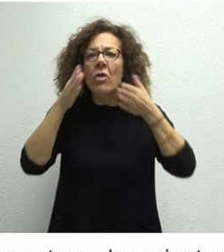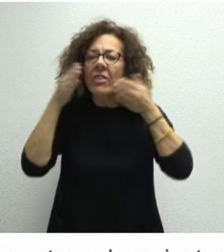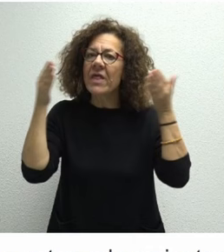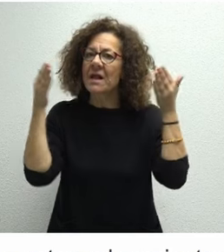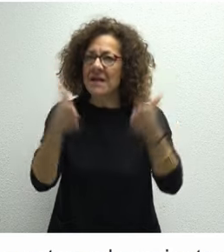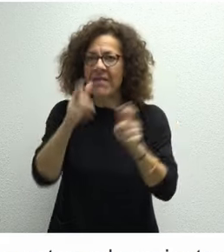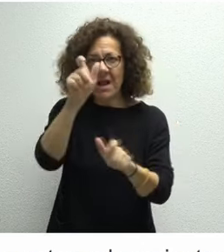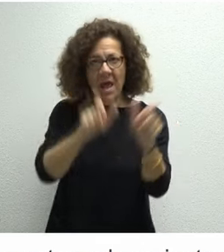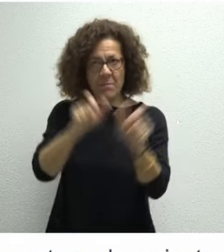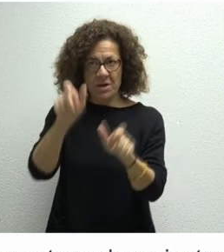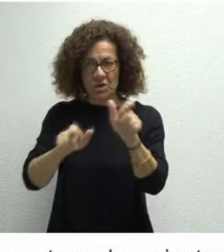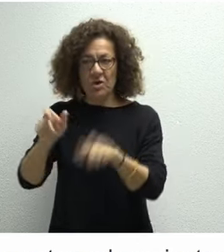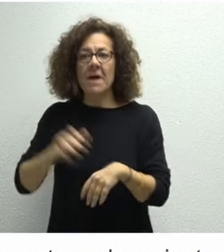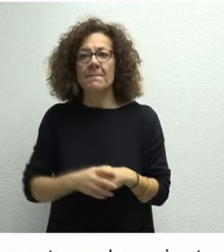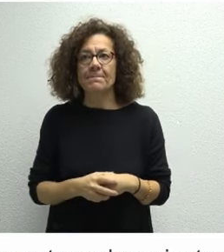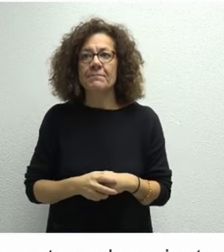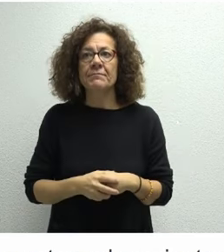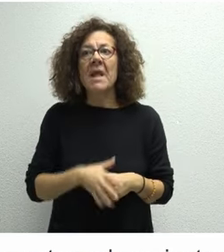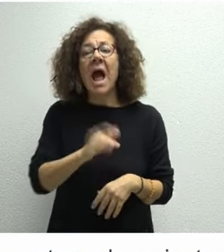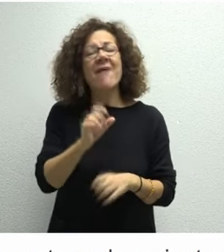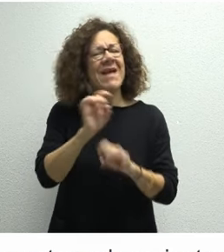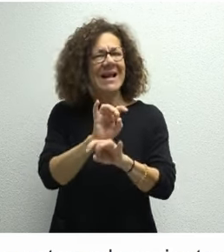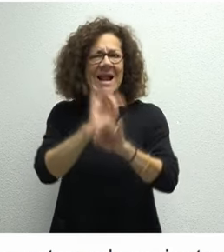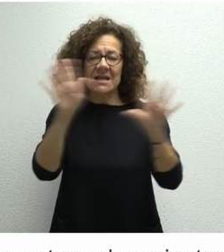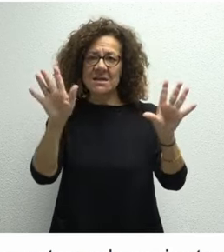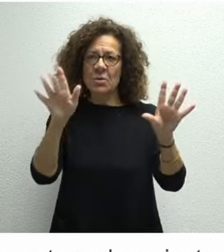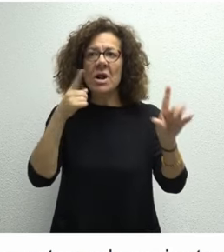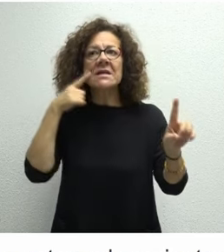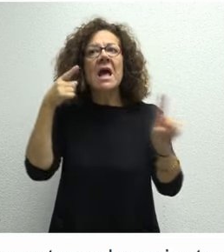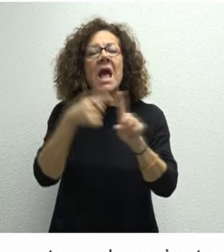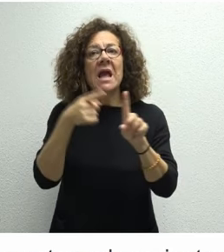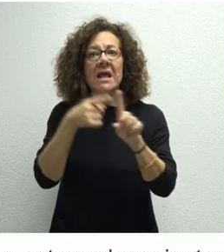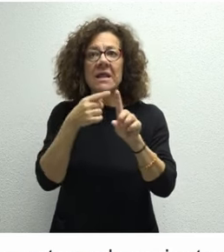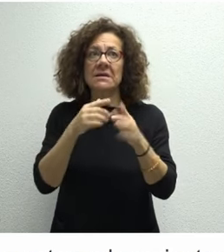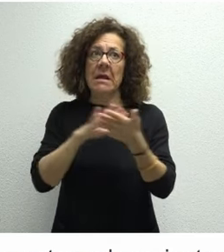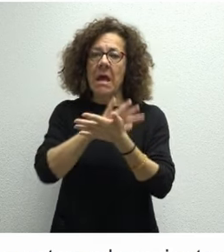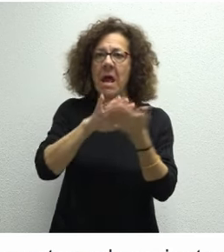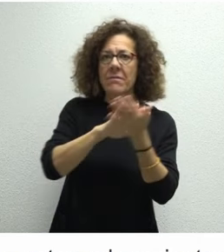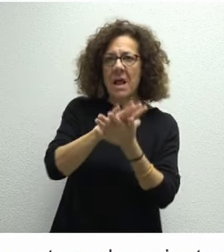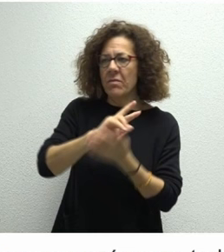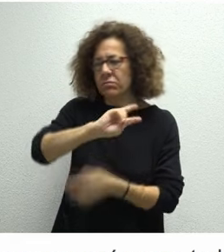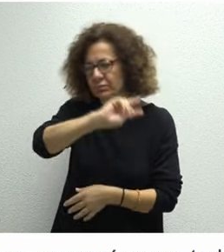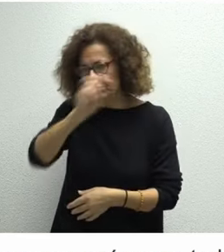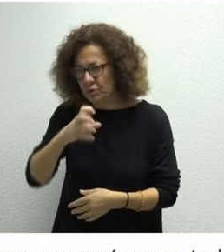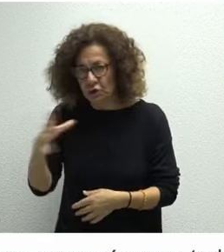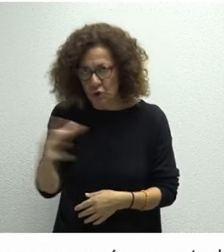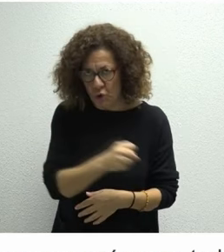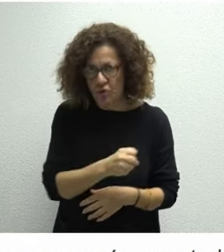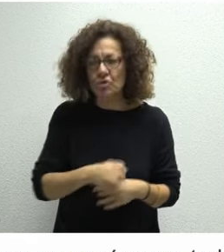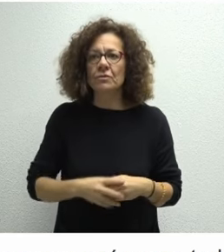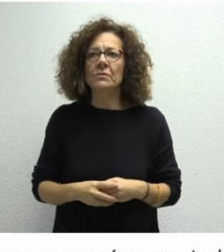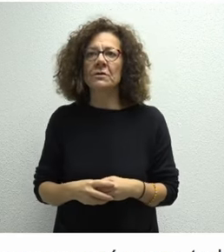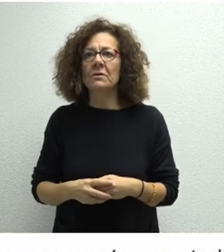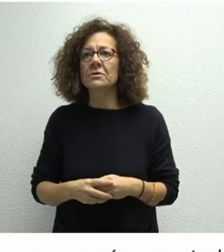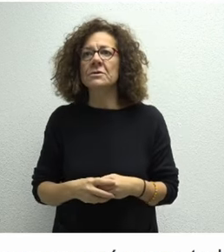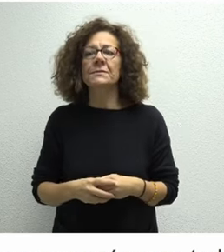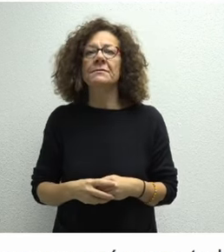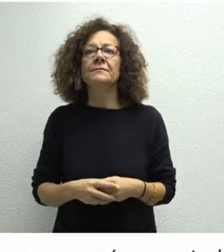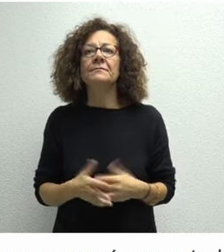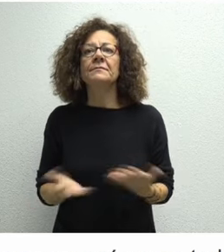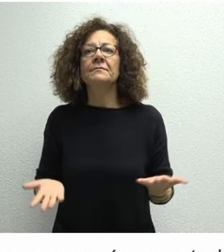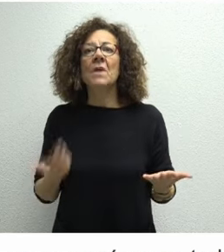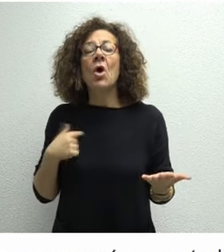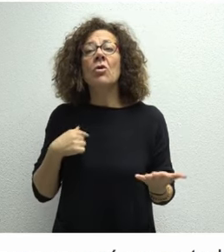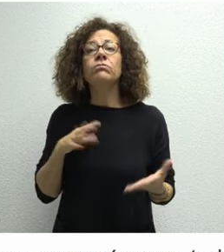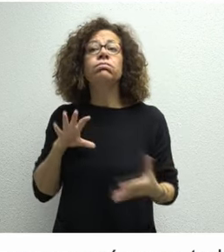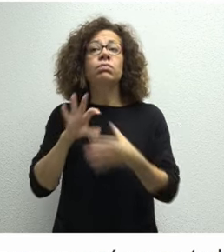centrada en la persona no eh teníamos claro las ideas de las que han venido hablando pues Ignacio campo hoy Ramón y demás no eh con